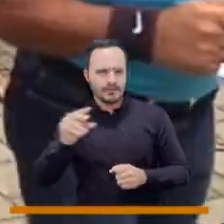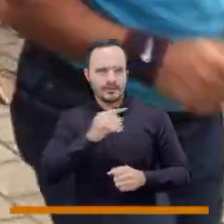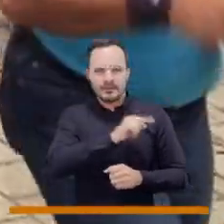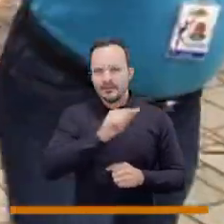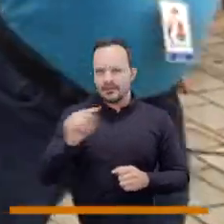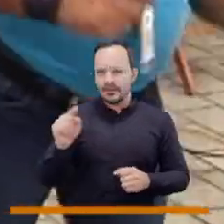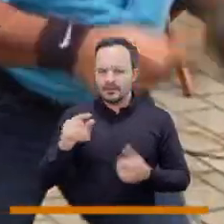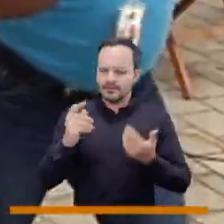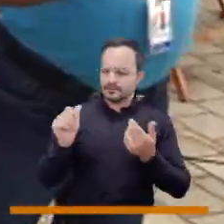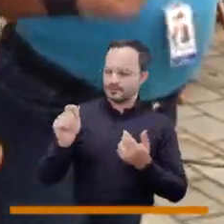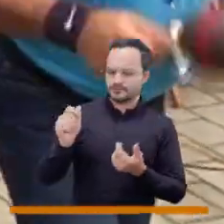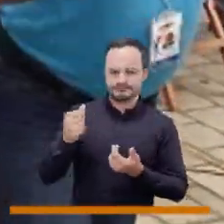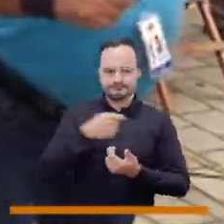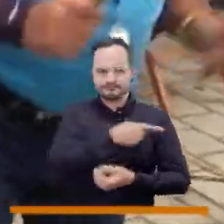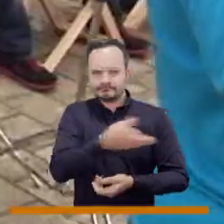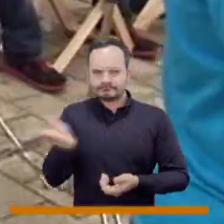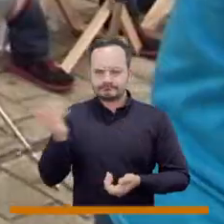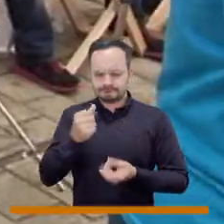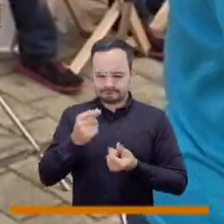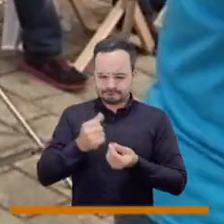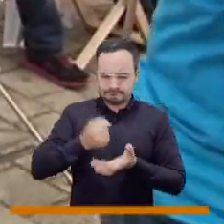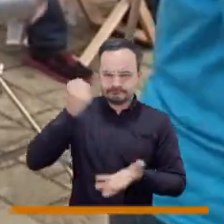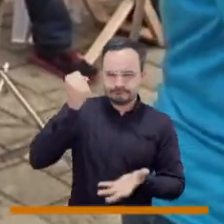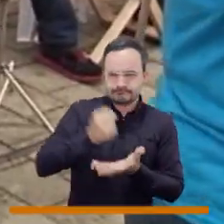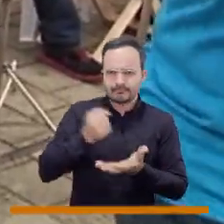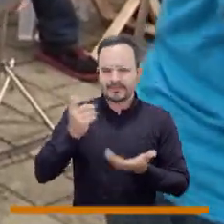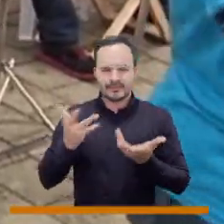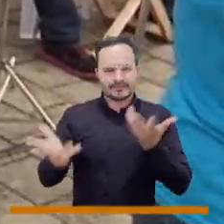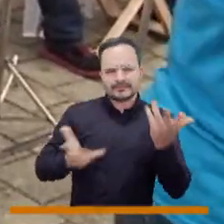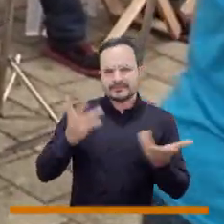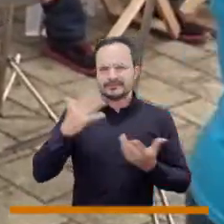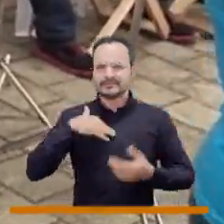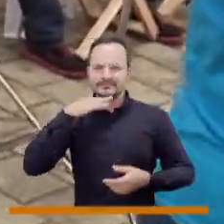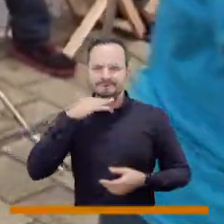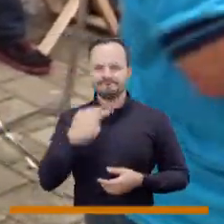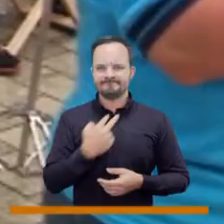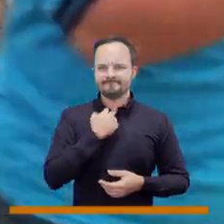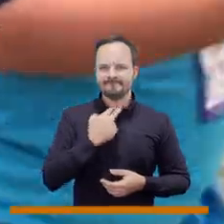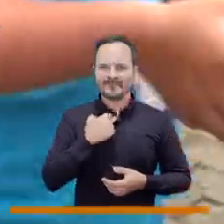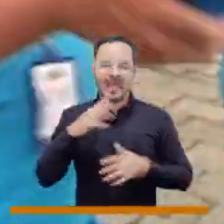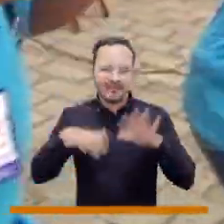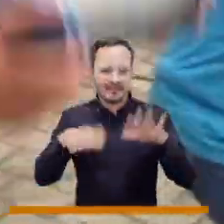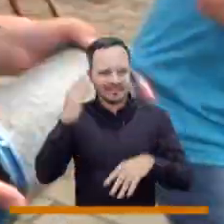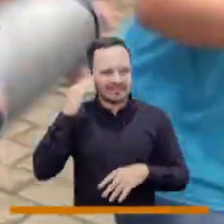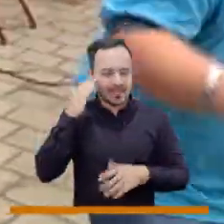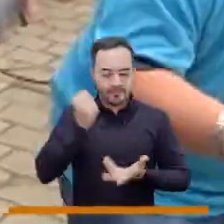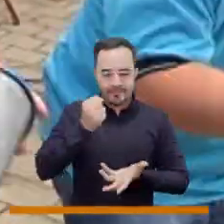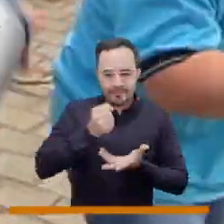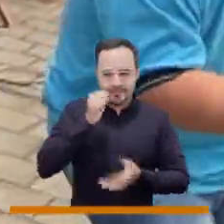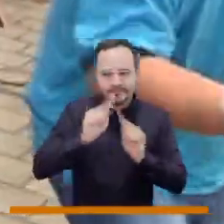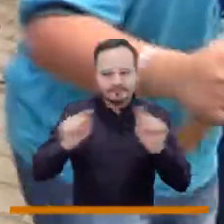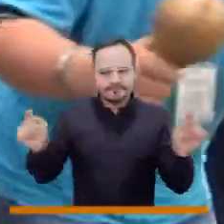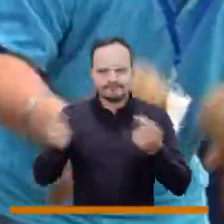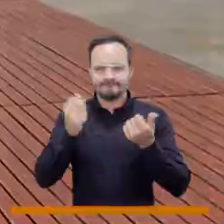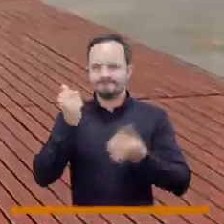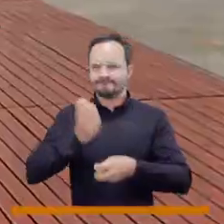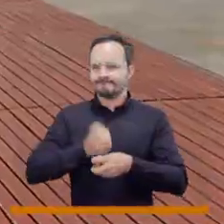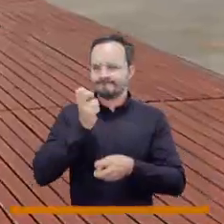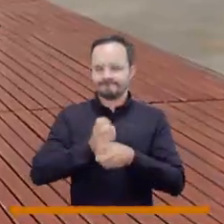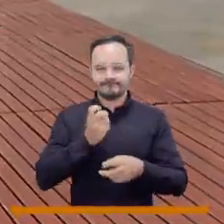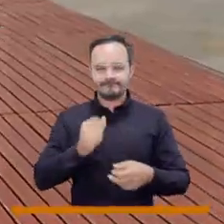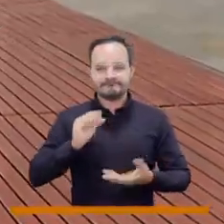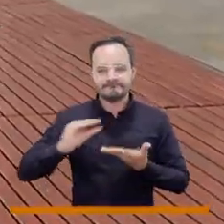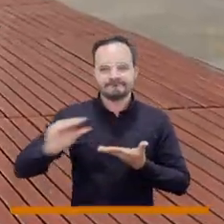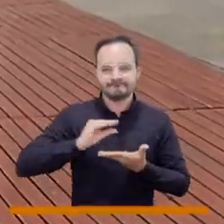los auxilios, que los montos sean muy pequeños para tanta necesidad? ¿Cómo resolver esa coyuntura de entregar ayudas que